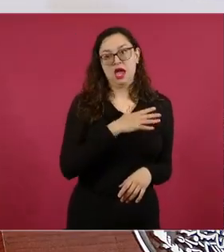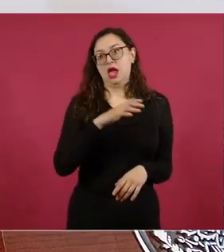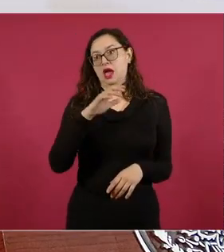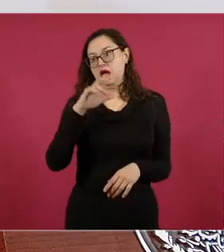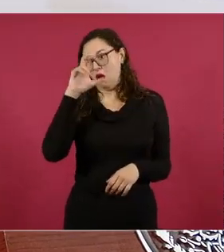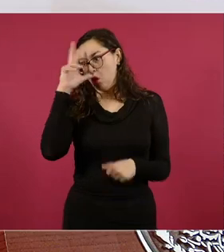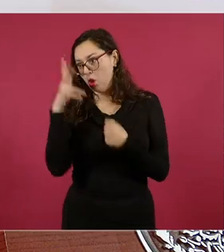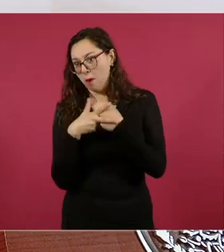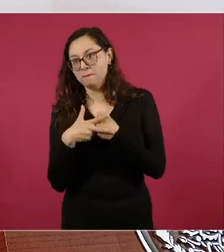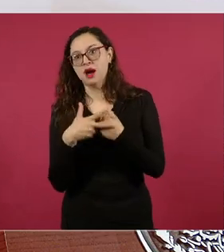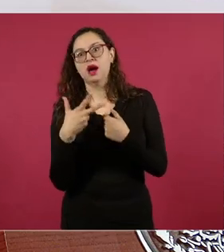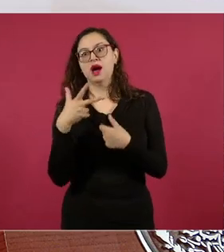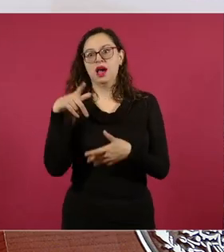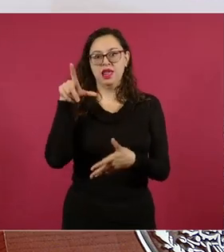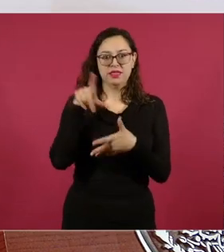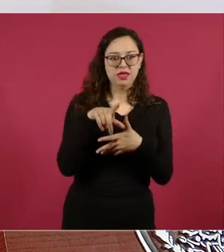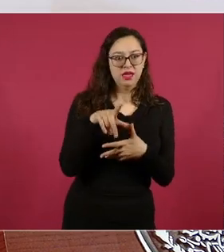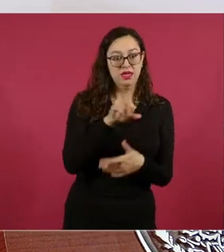Latina.